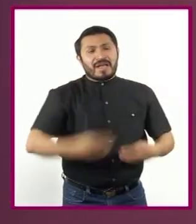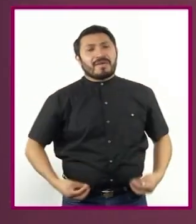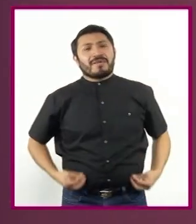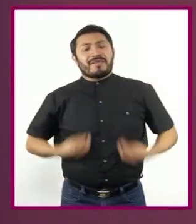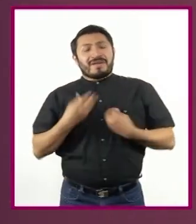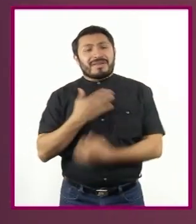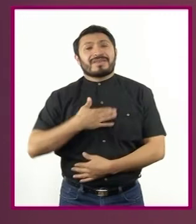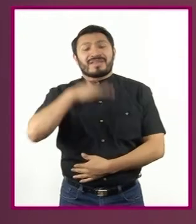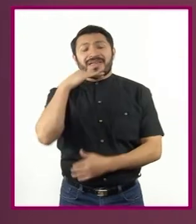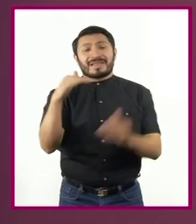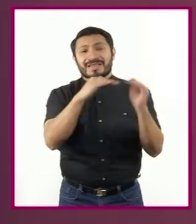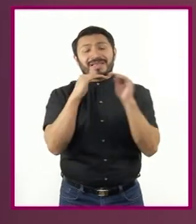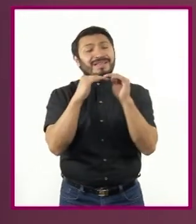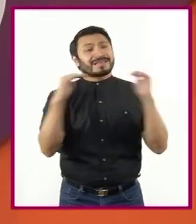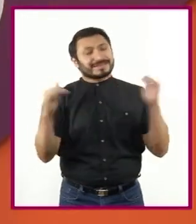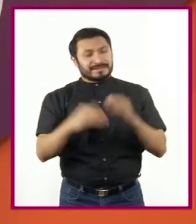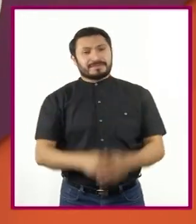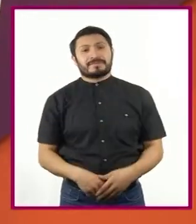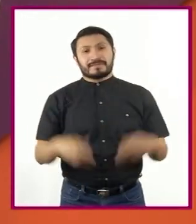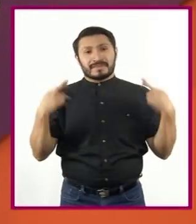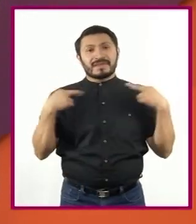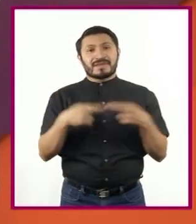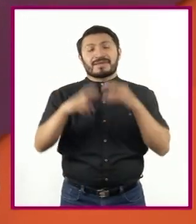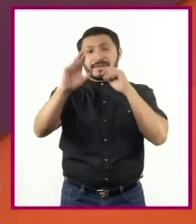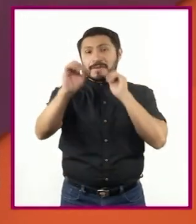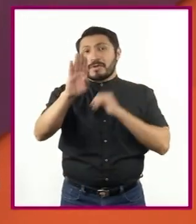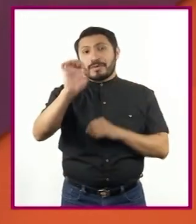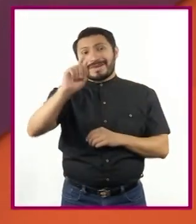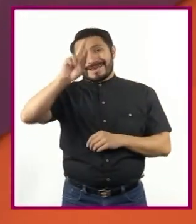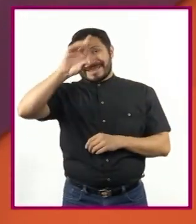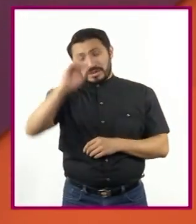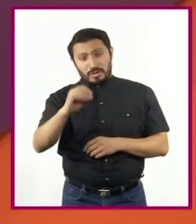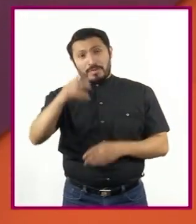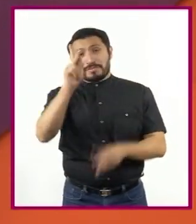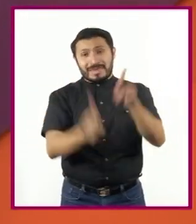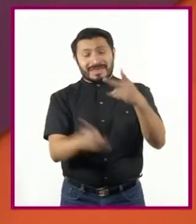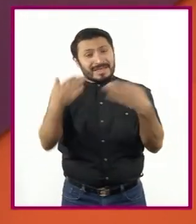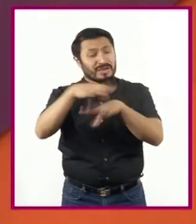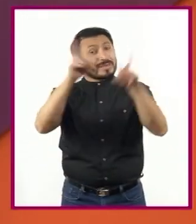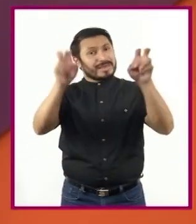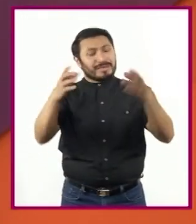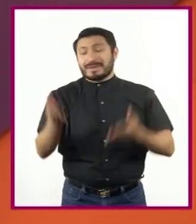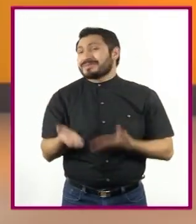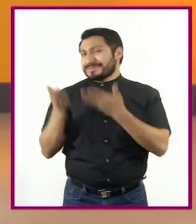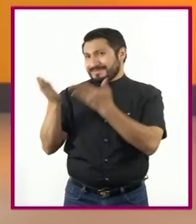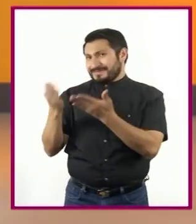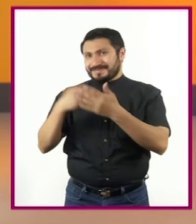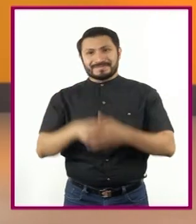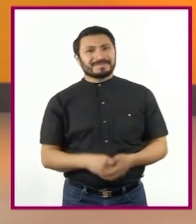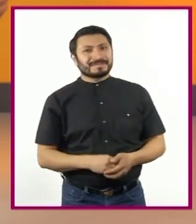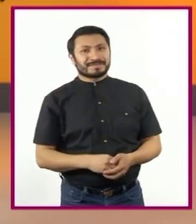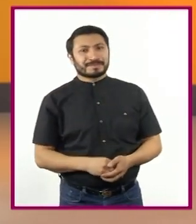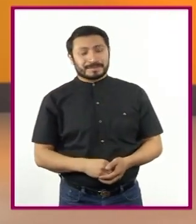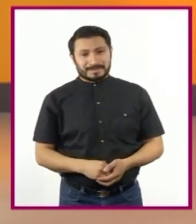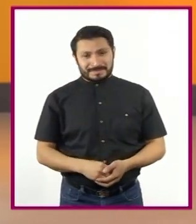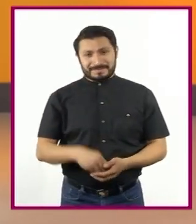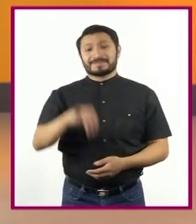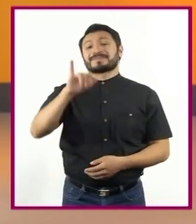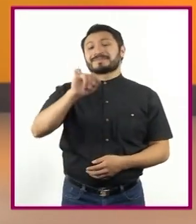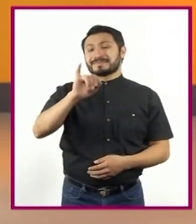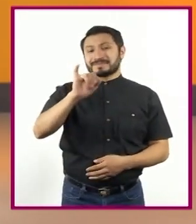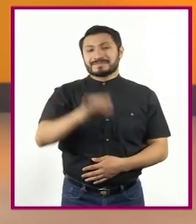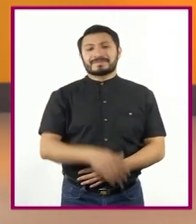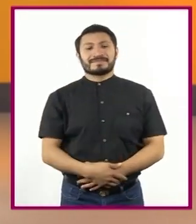con equidad. El profesor Roberto nos platicará más al respecto. Adelante, Roberto. Así es, profesor